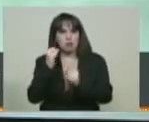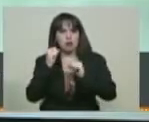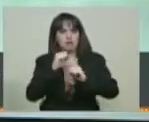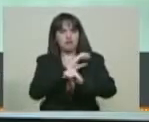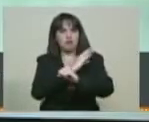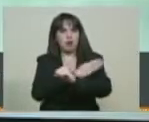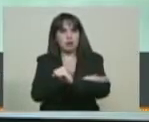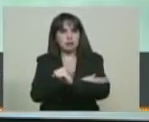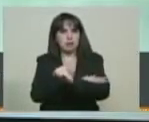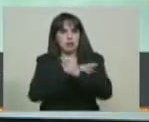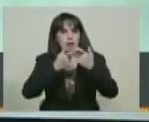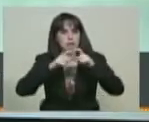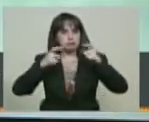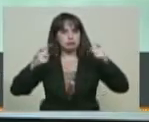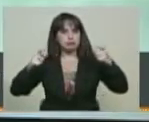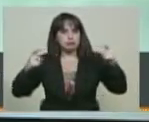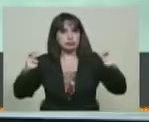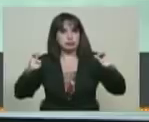fortaleciéndola, ampliándola,